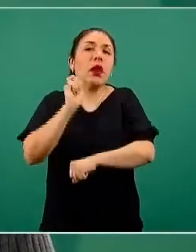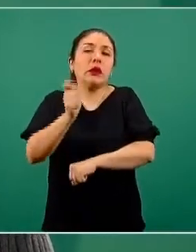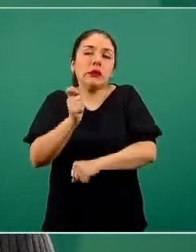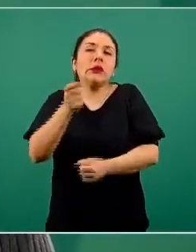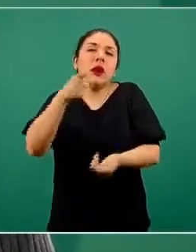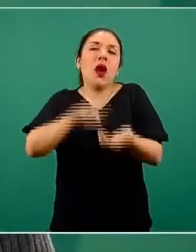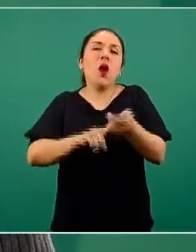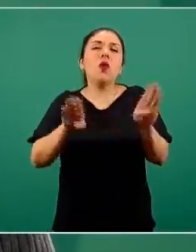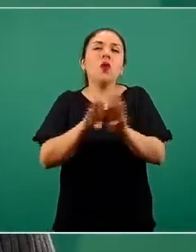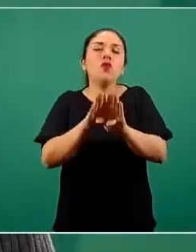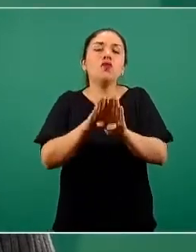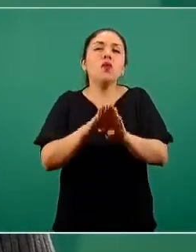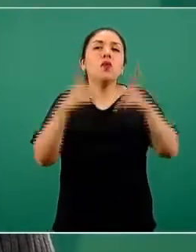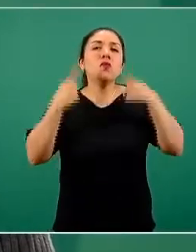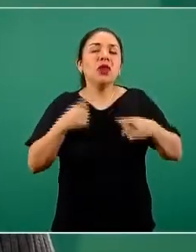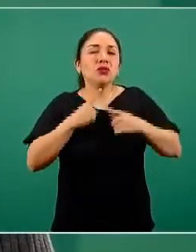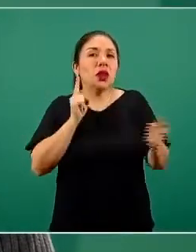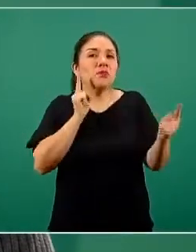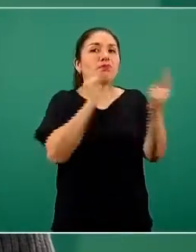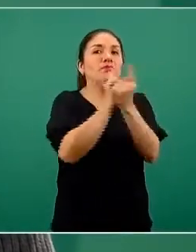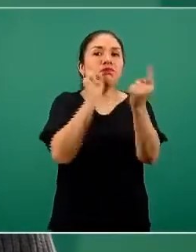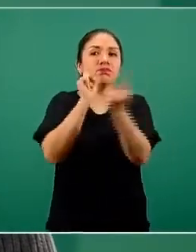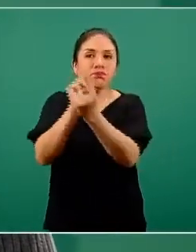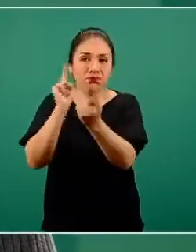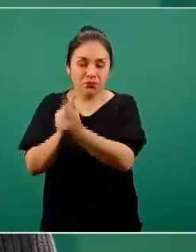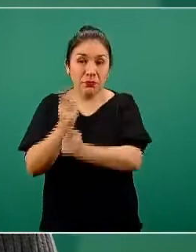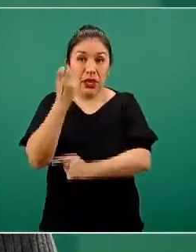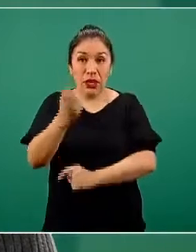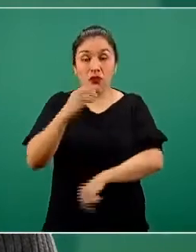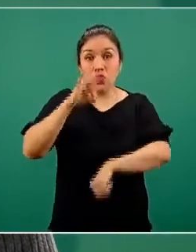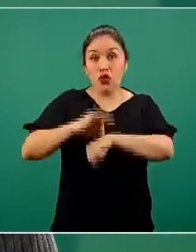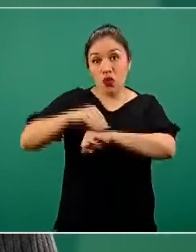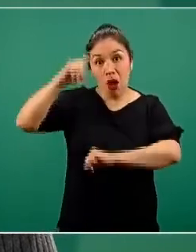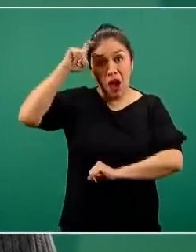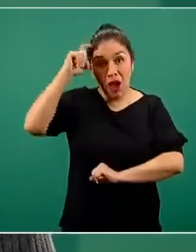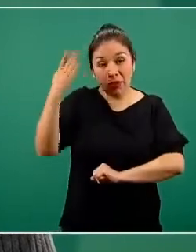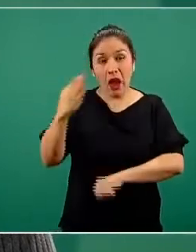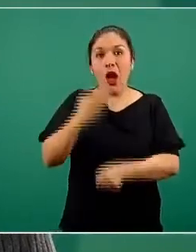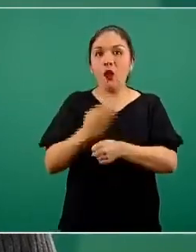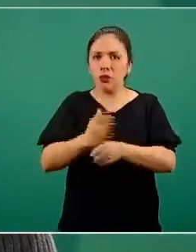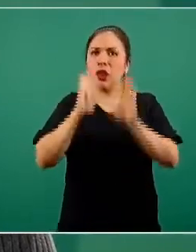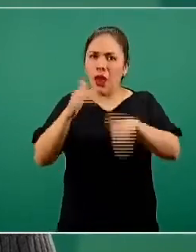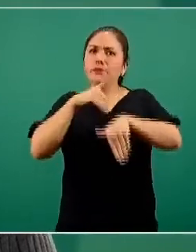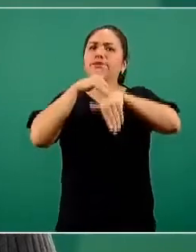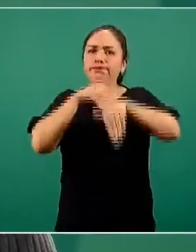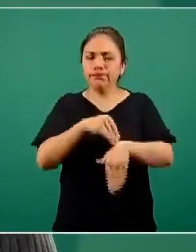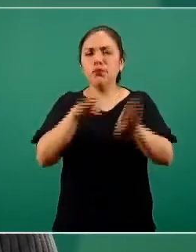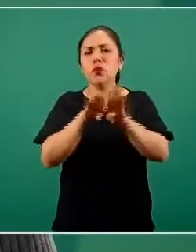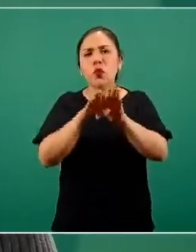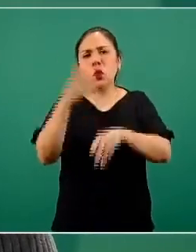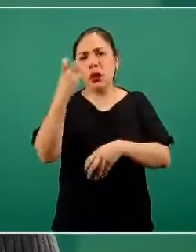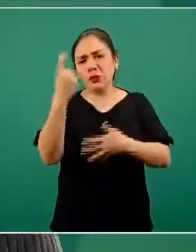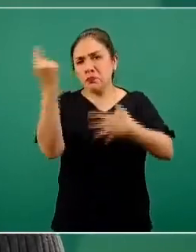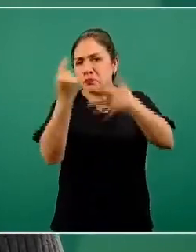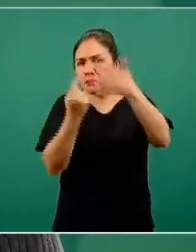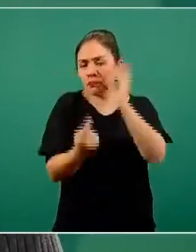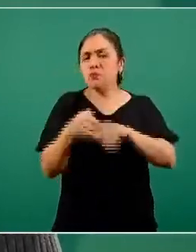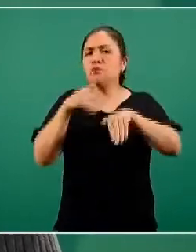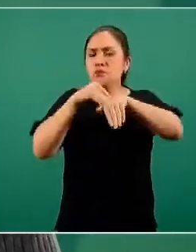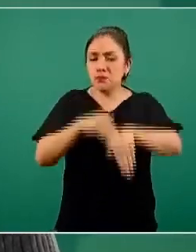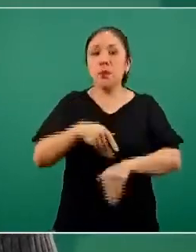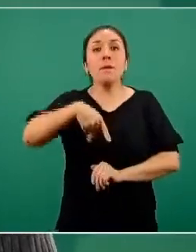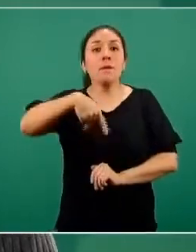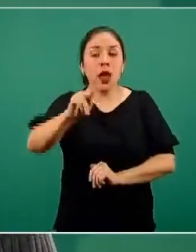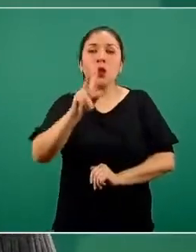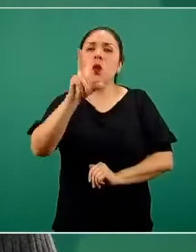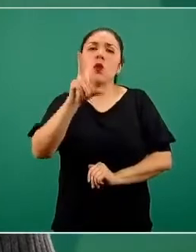a contactos identificados. Por lo tanto, el doctor López-Gatell está apegado y siguiendo esos protocolos. Sin embargo,